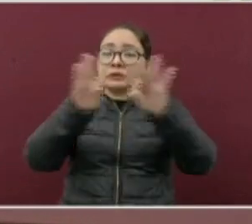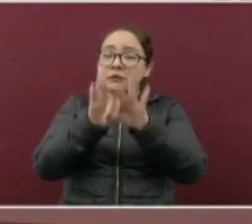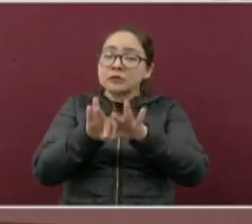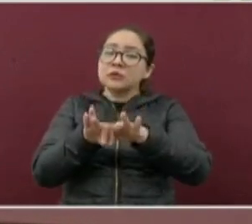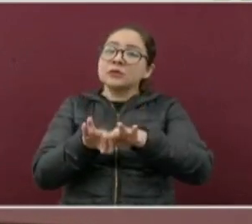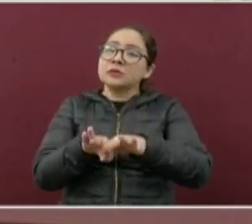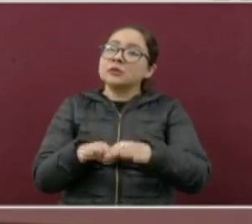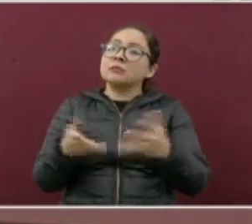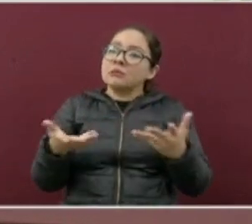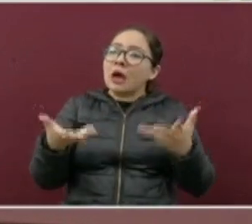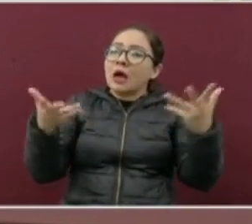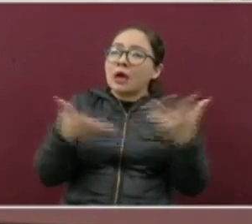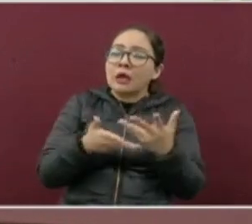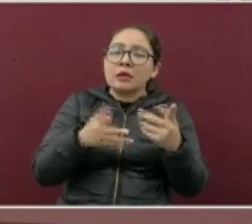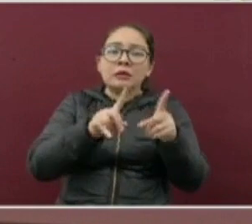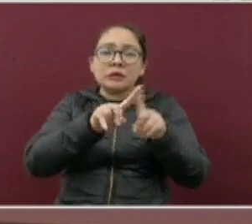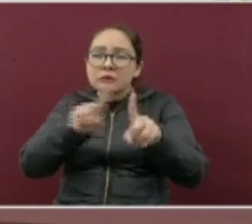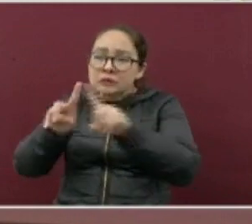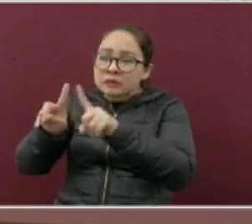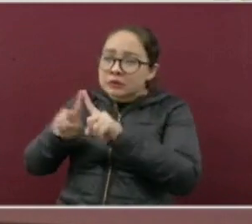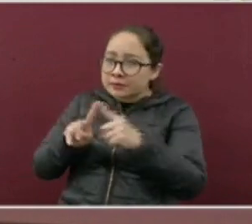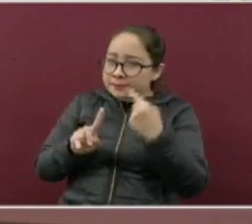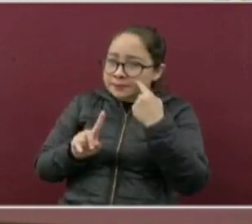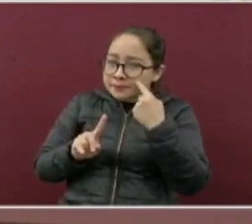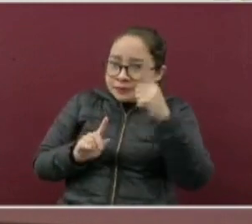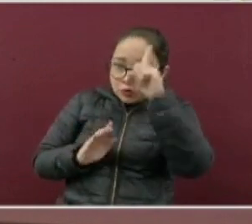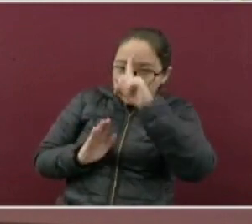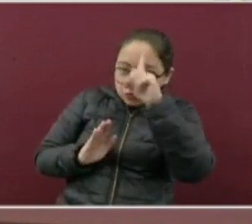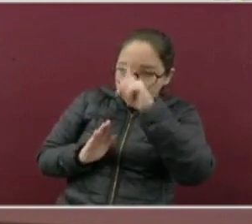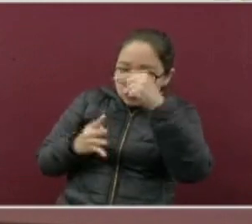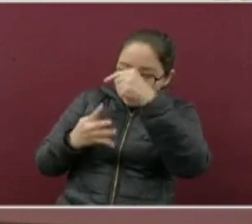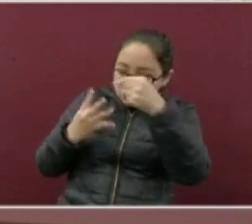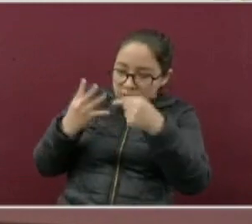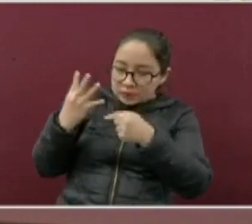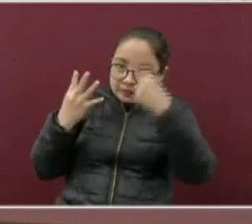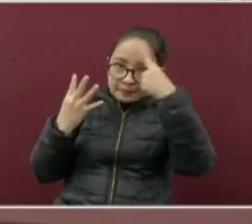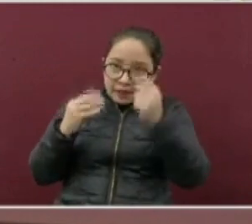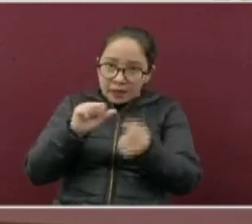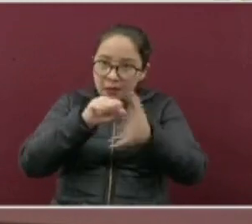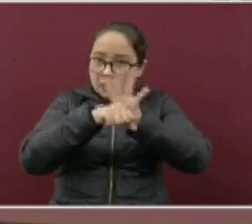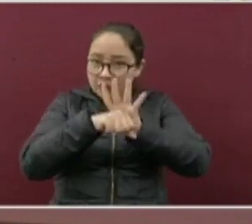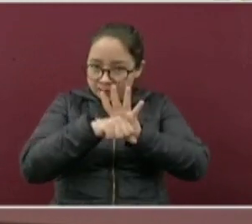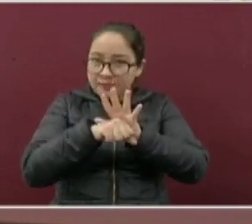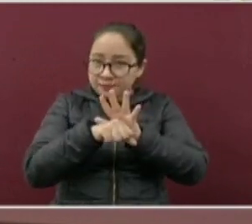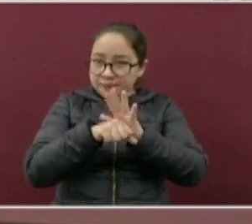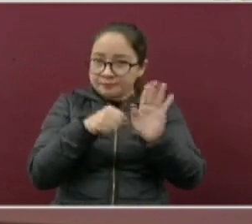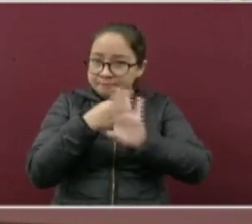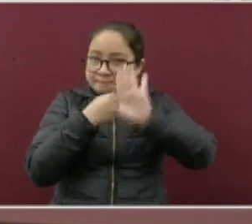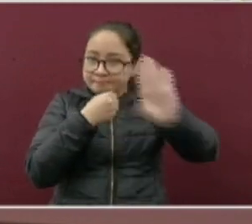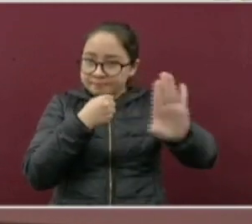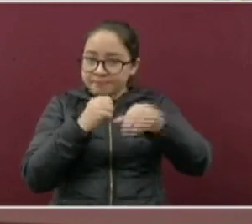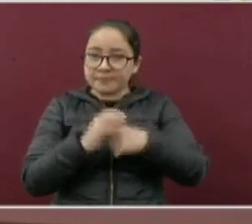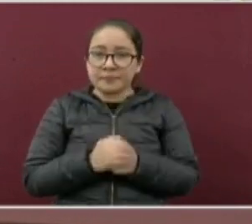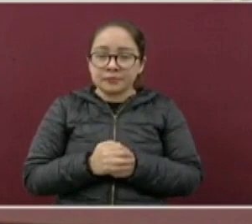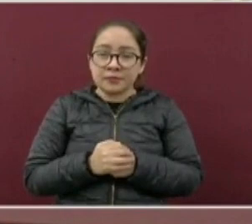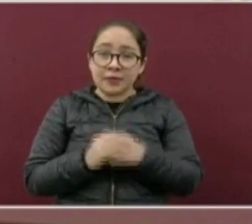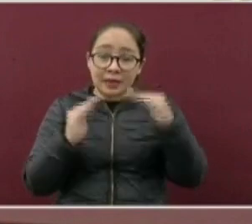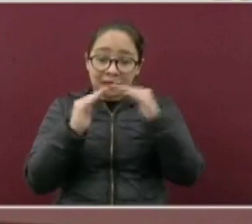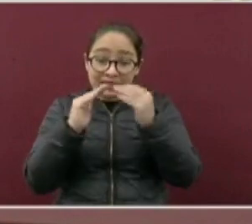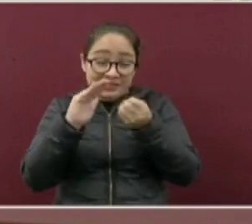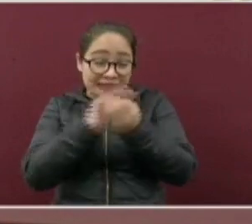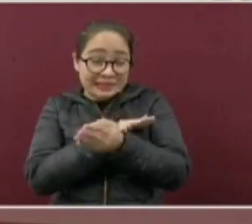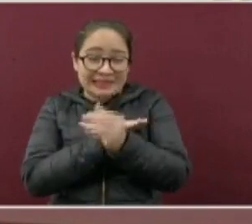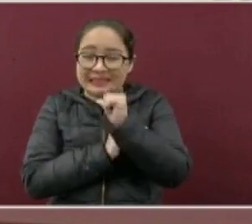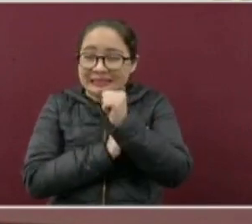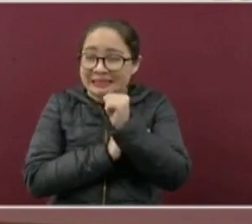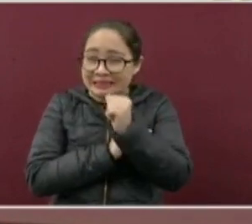y pongamos en práctica las siguientes medidas de prevención contra el COVID-19. Evite salir de casa. Hágalo